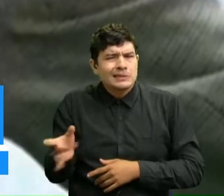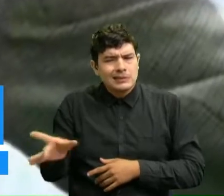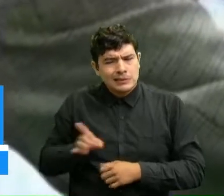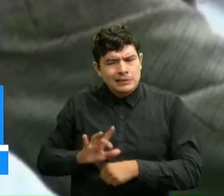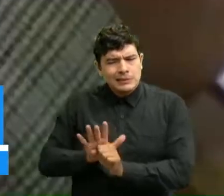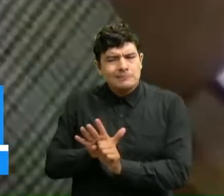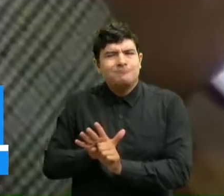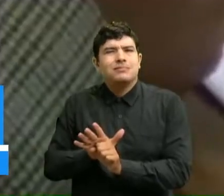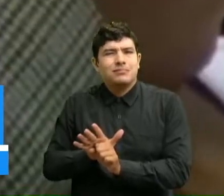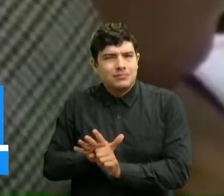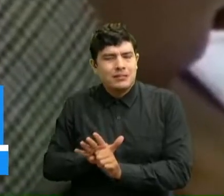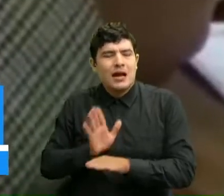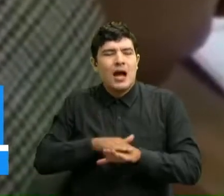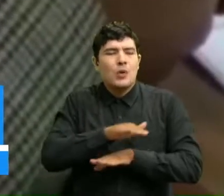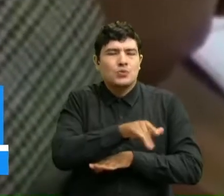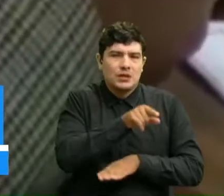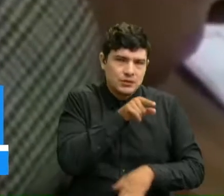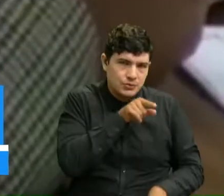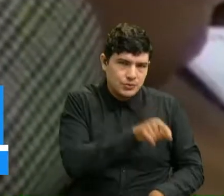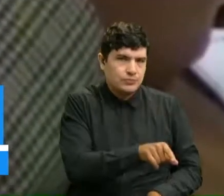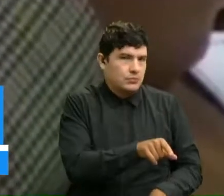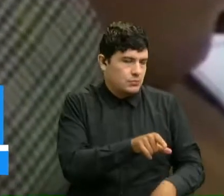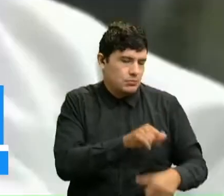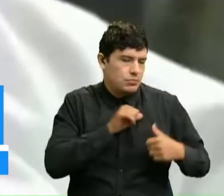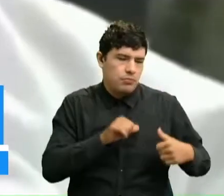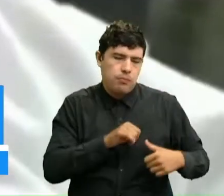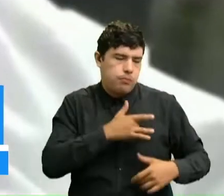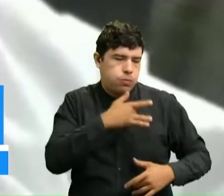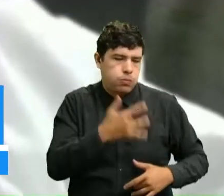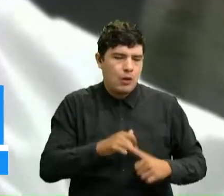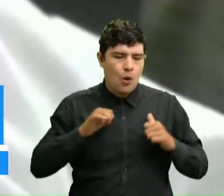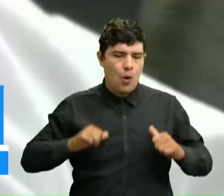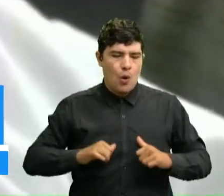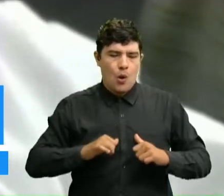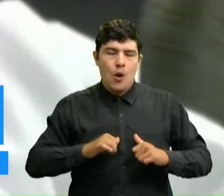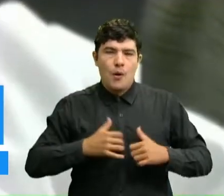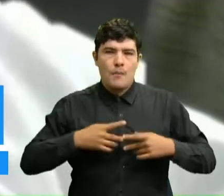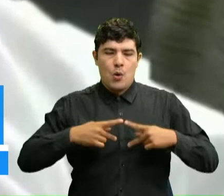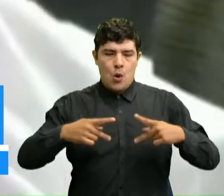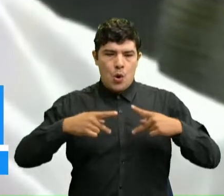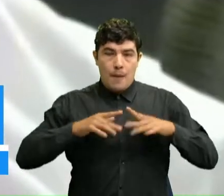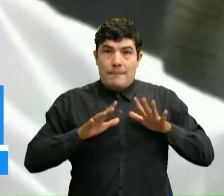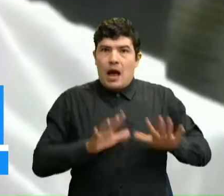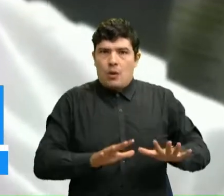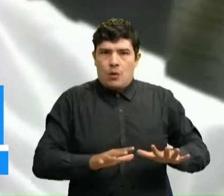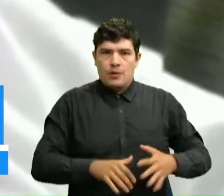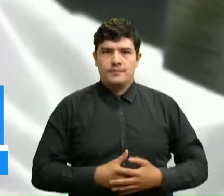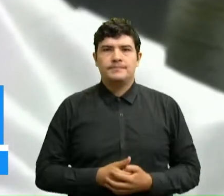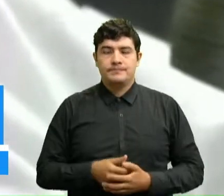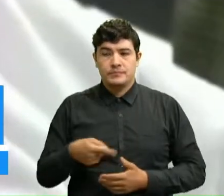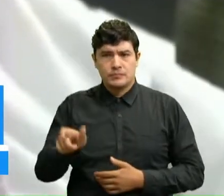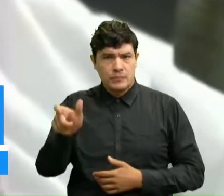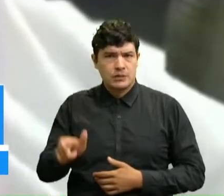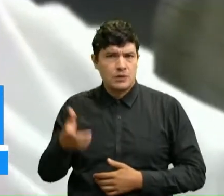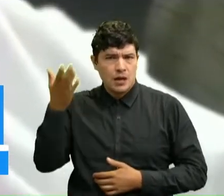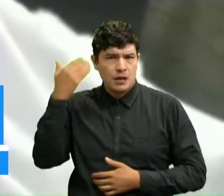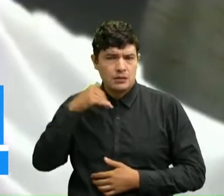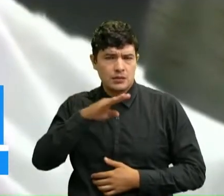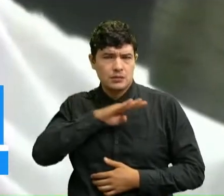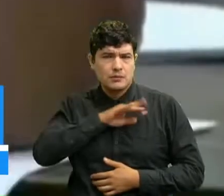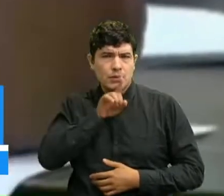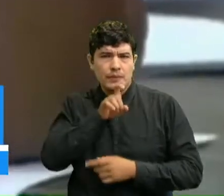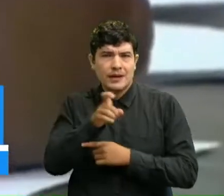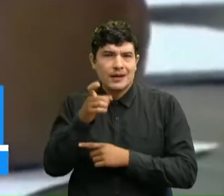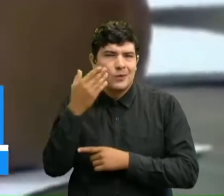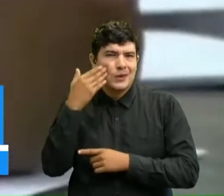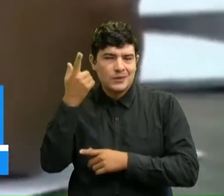consecuencia de su contagio del cob y 19 el dirigente ocupó el cargo de alcalde de bucaramanga en el último trimestre del